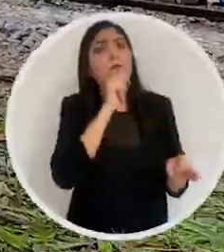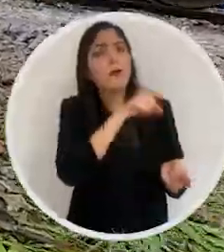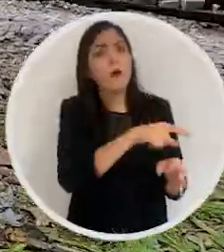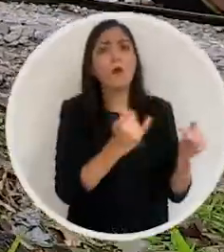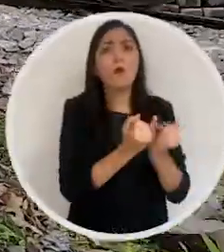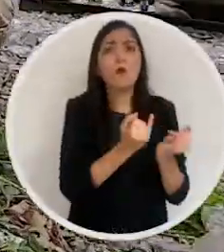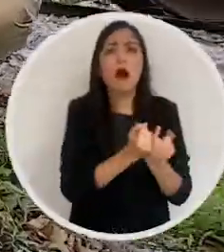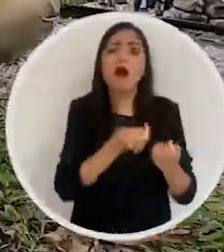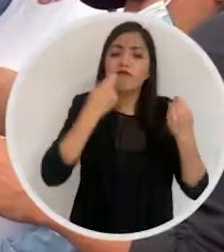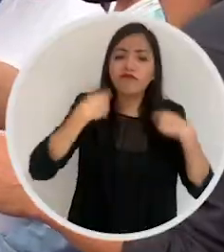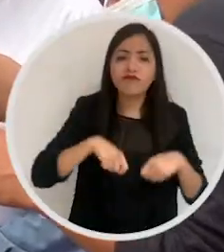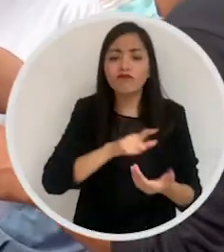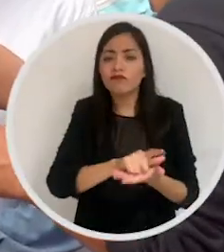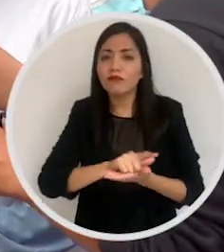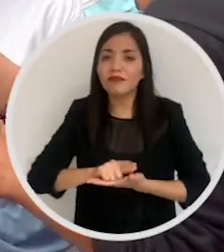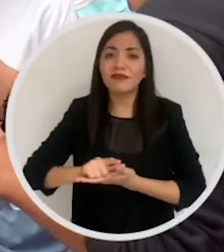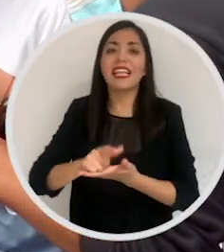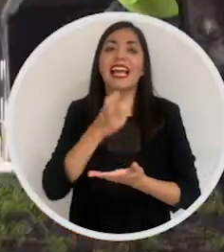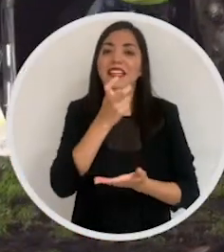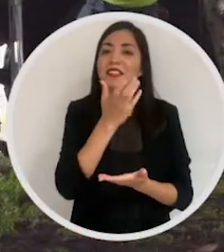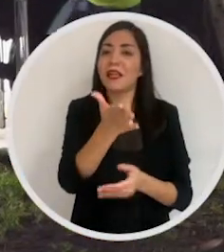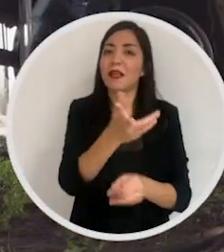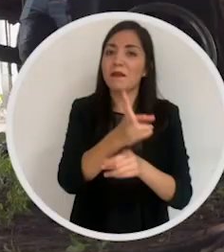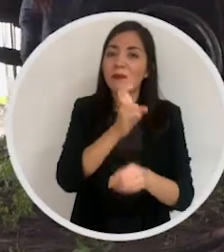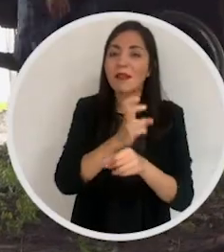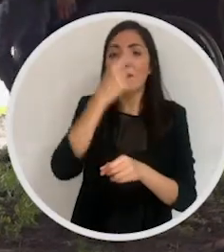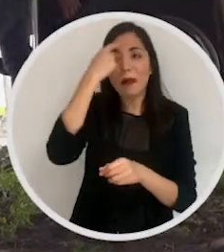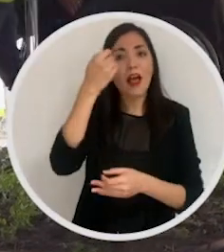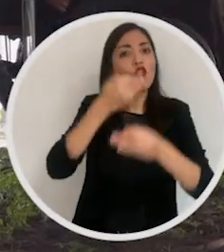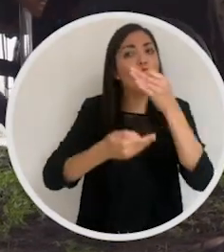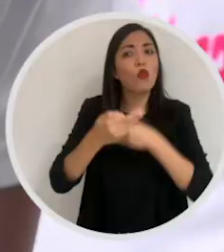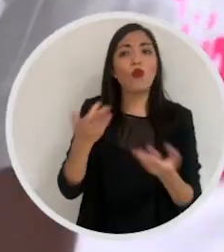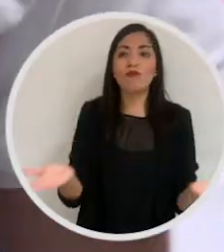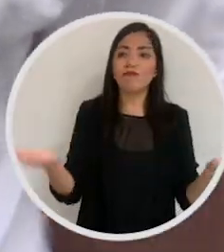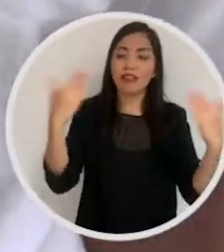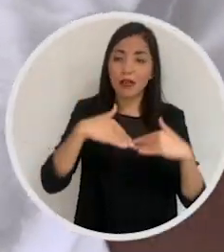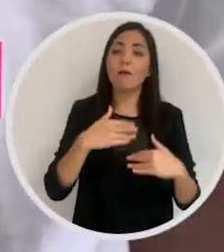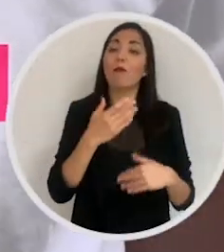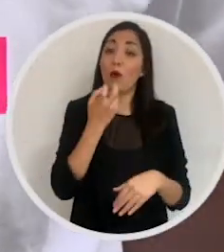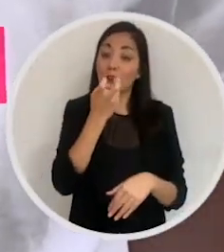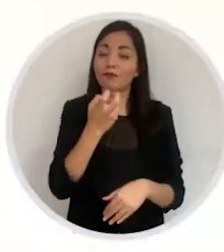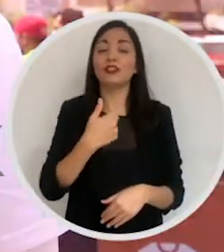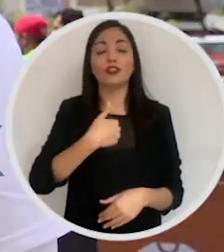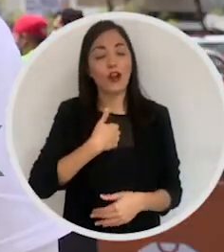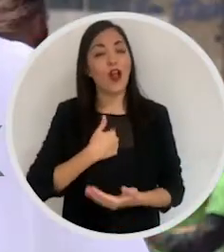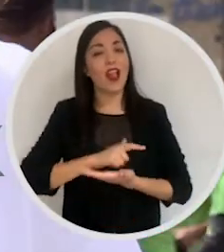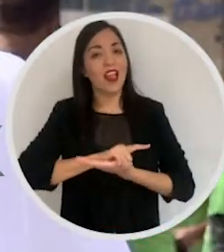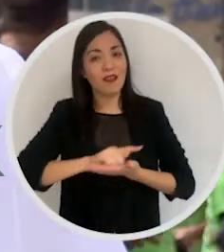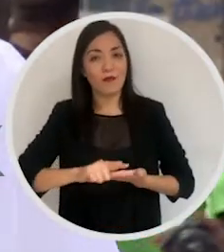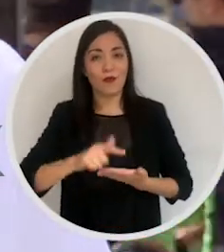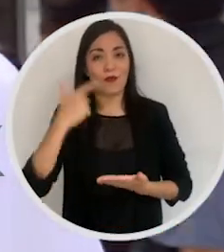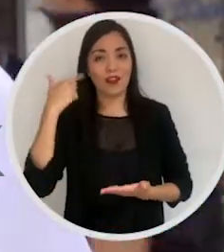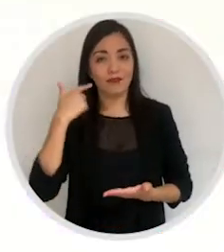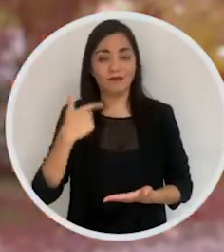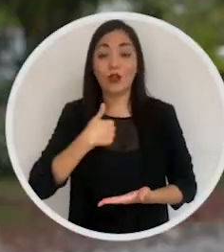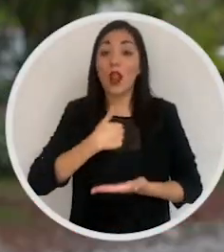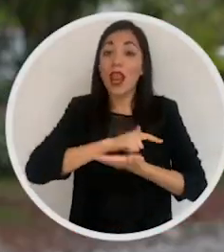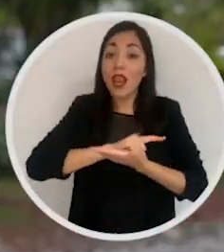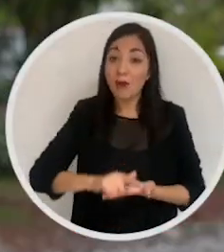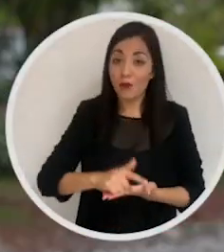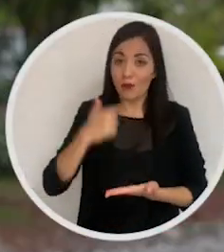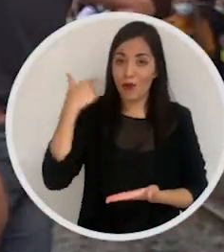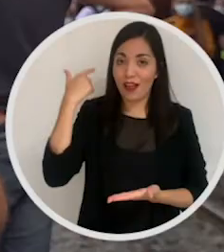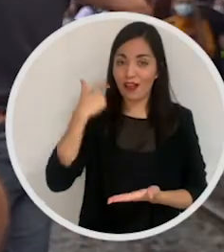invitamos a todos a que se unan a esta gran campaña en la que ayudamos todos en guadalajara sea una ciudad más limpia por eso yo limpio guadalajara yo